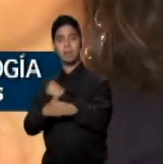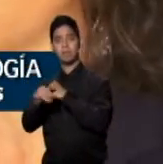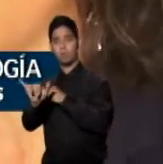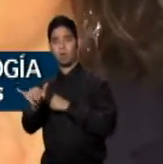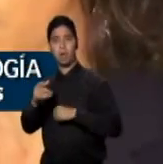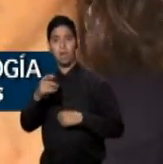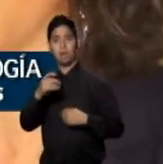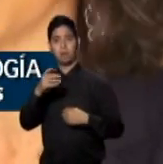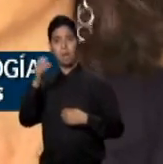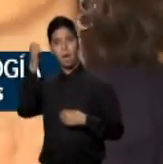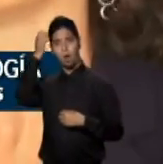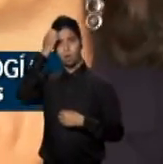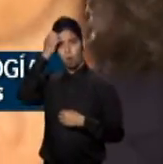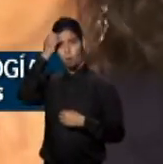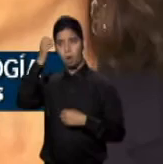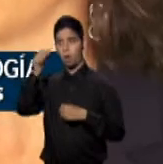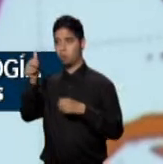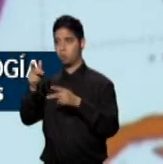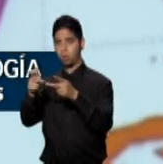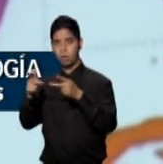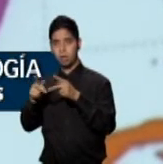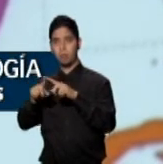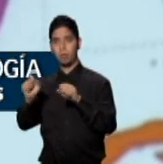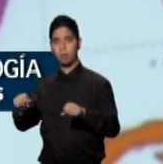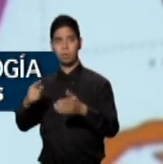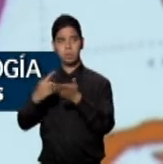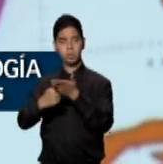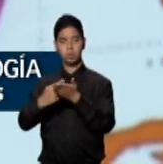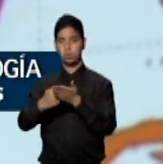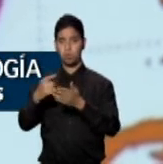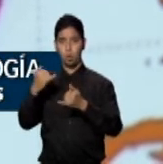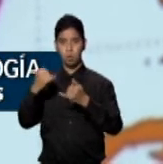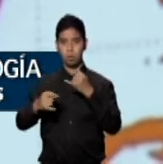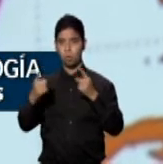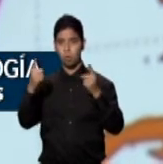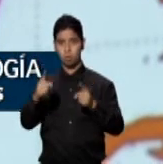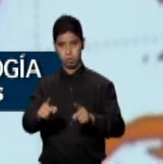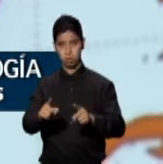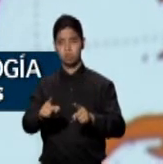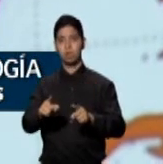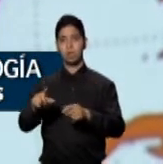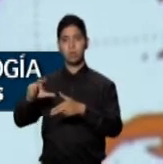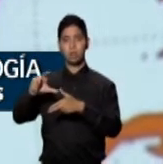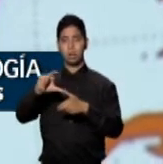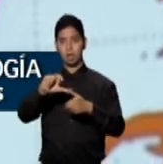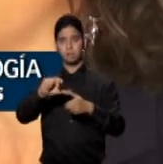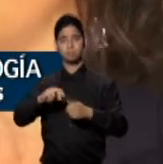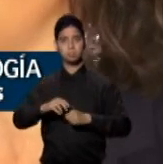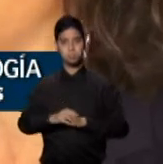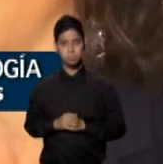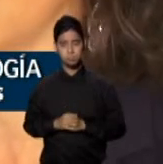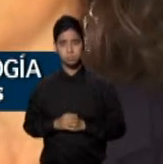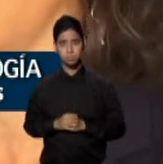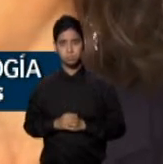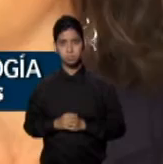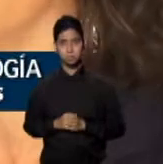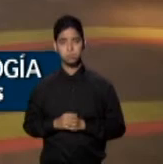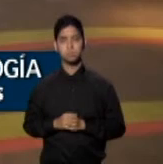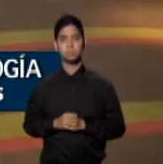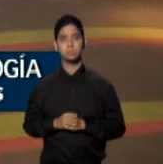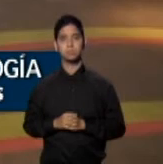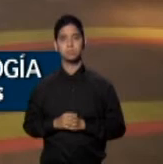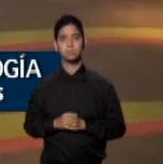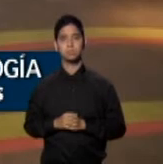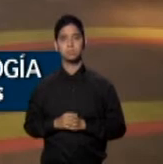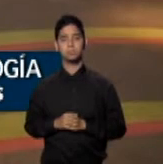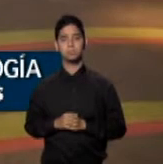a discutir lo último en la ciencia de la predicción de huracanes y otros fenómenos que suceden en la meteorología tropical.